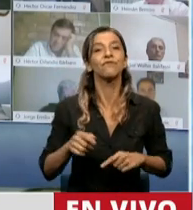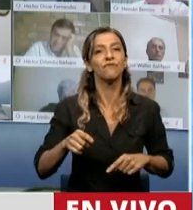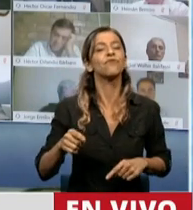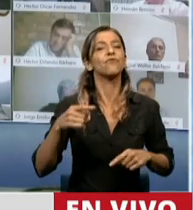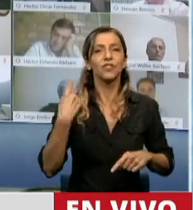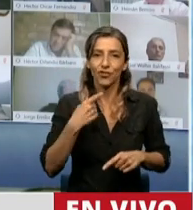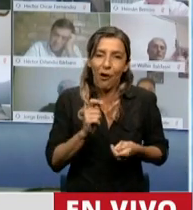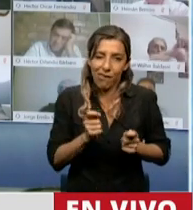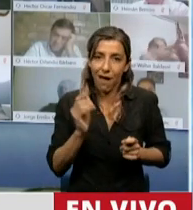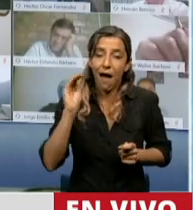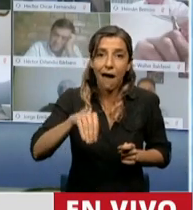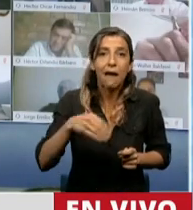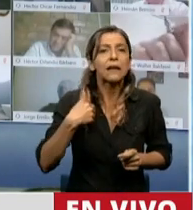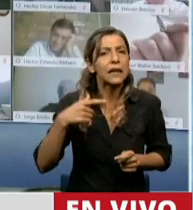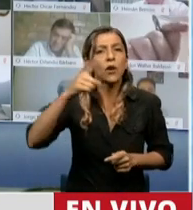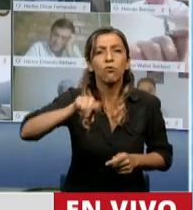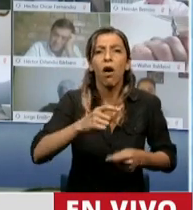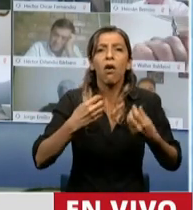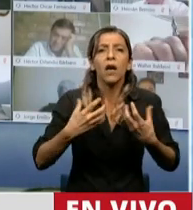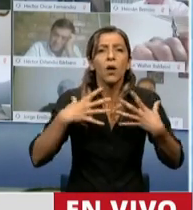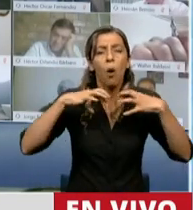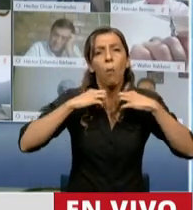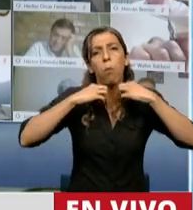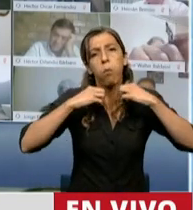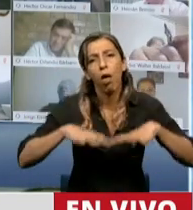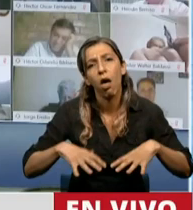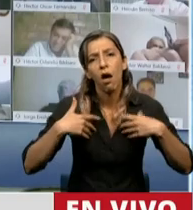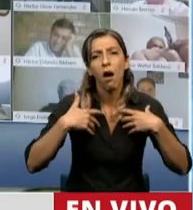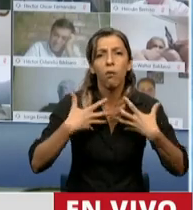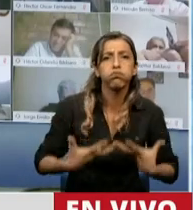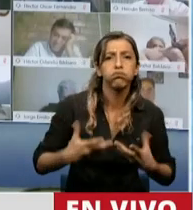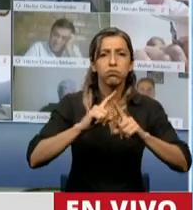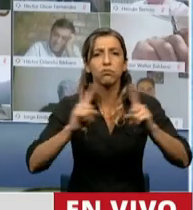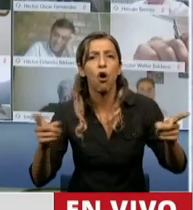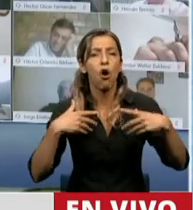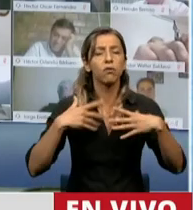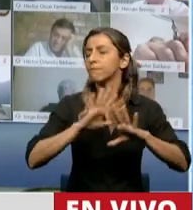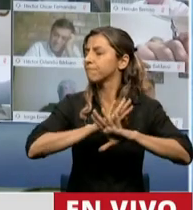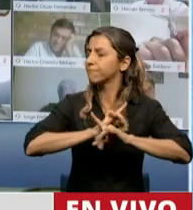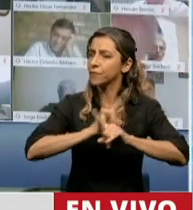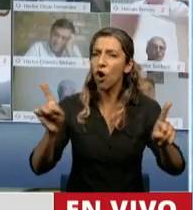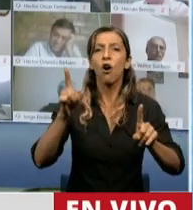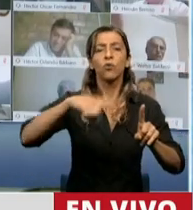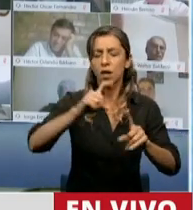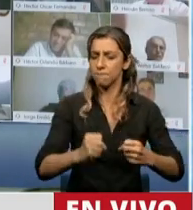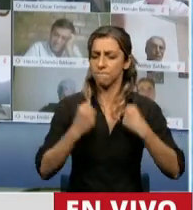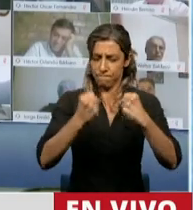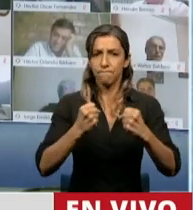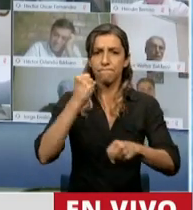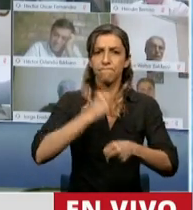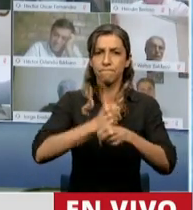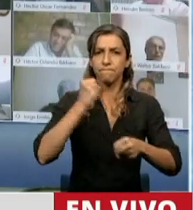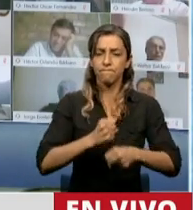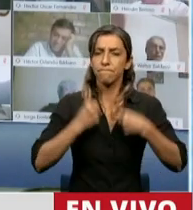desalentarlos, nada debe dividirlos y nada debe desesperarlos. Es trabajar y militar y defender las ideas y